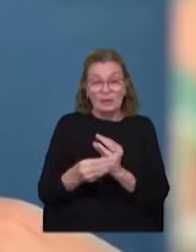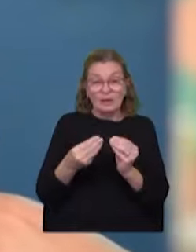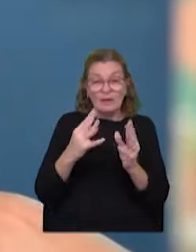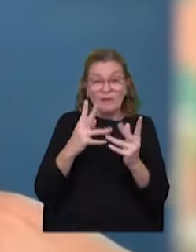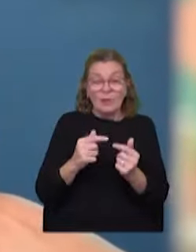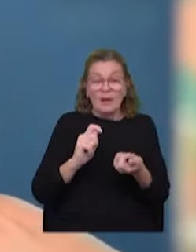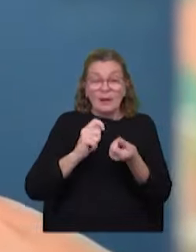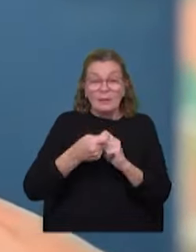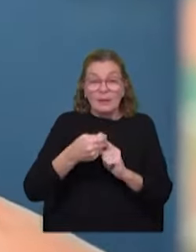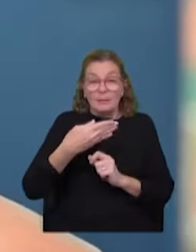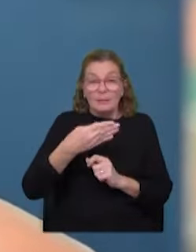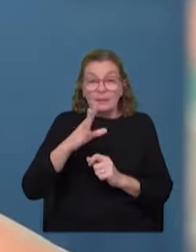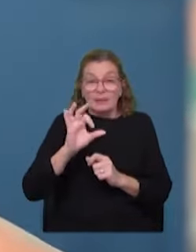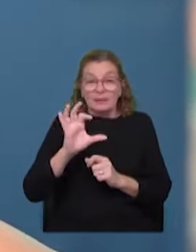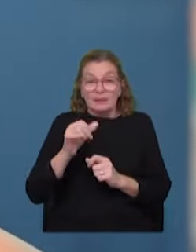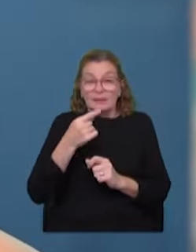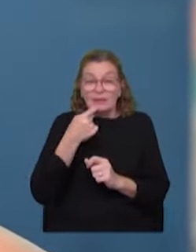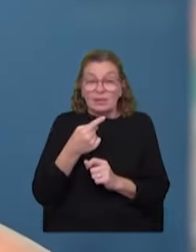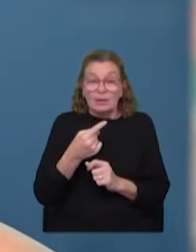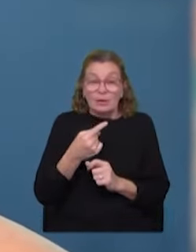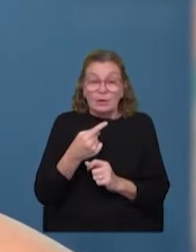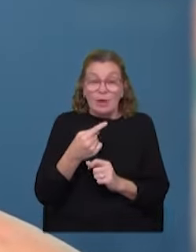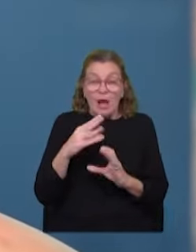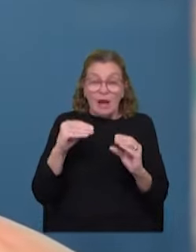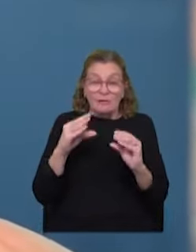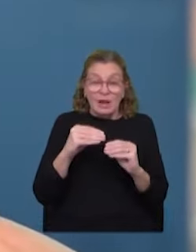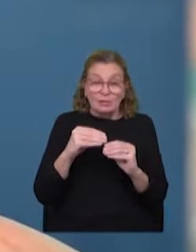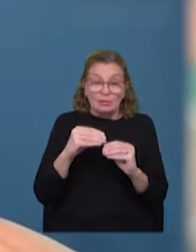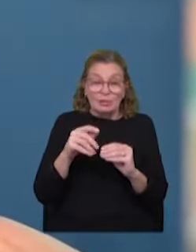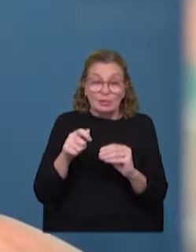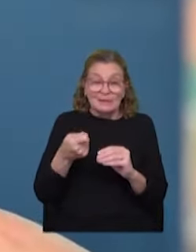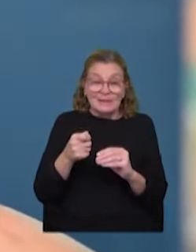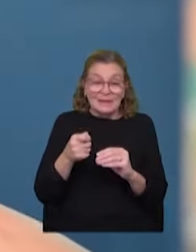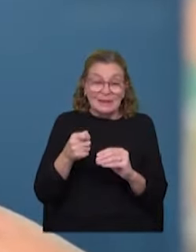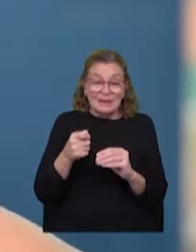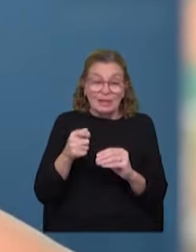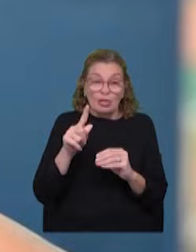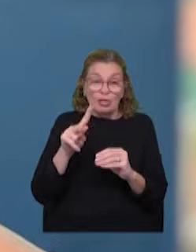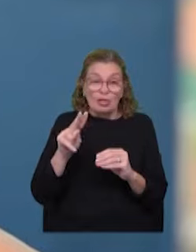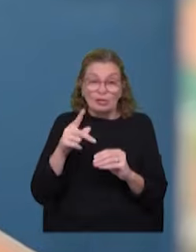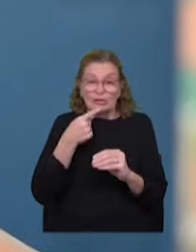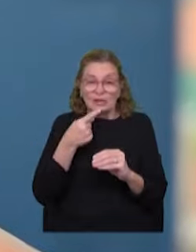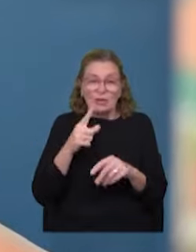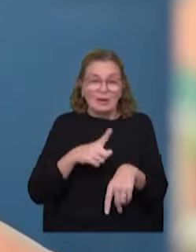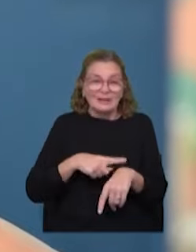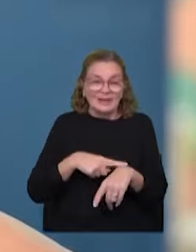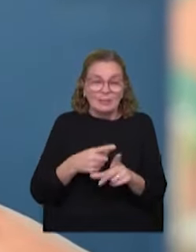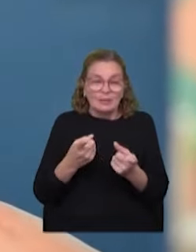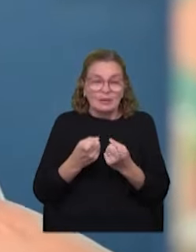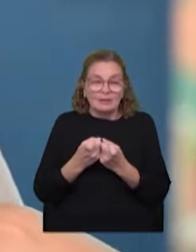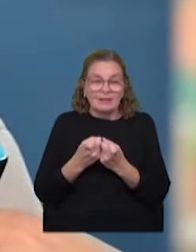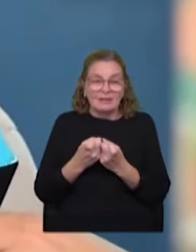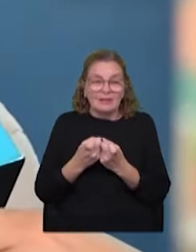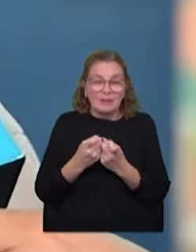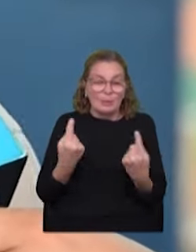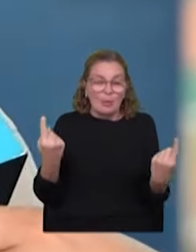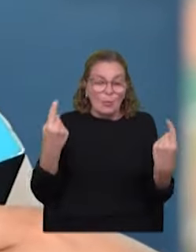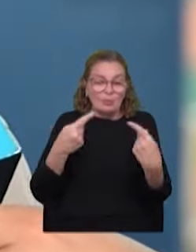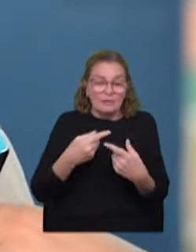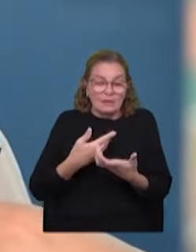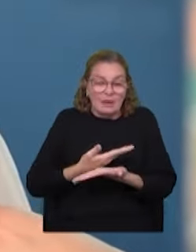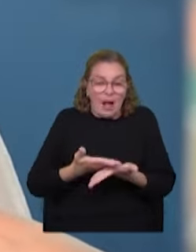transformar la seguridad social sostuvo Pereira en diálogo con Telemundo y adelantó que vamos a tomarnos el tiempo necesario para tener un debate